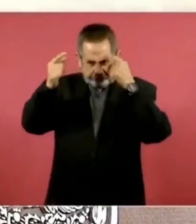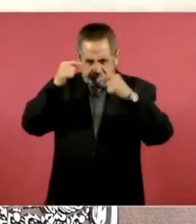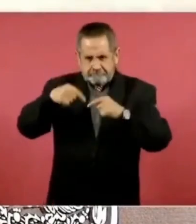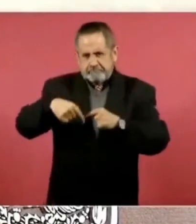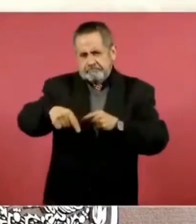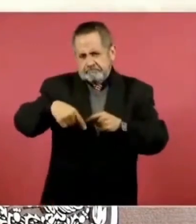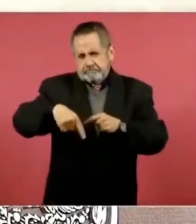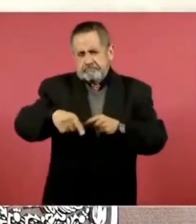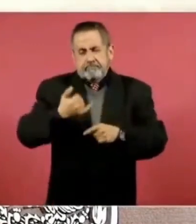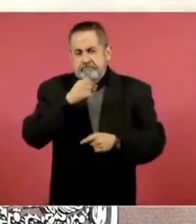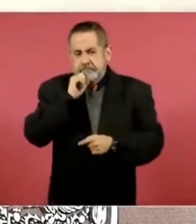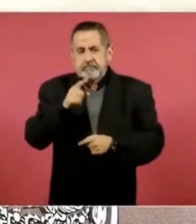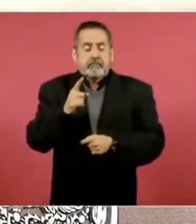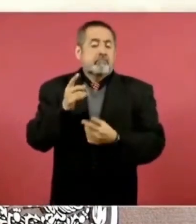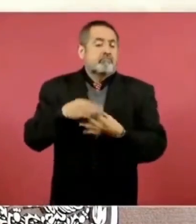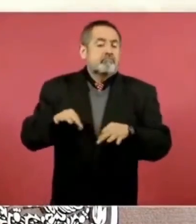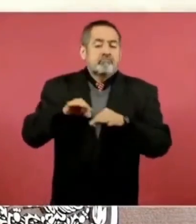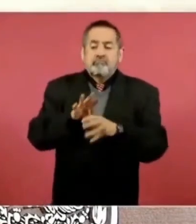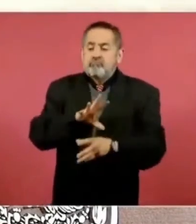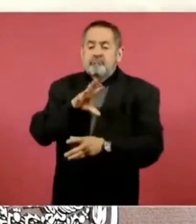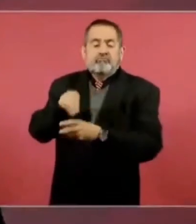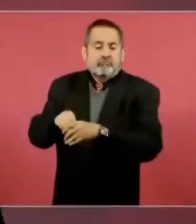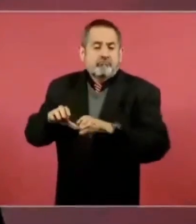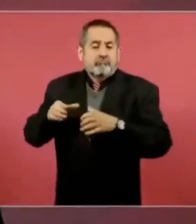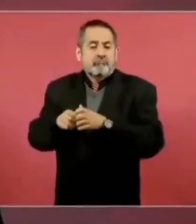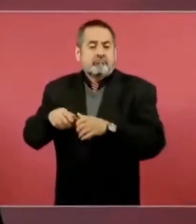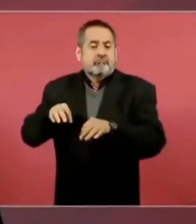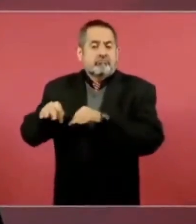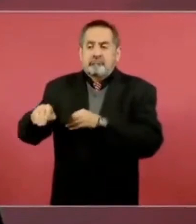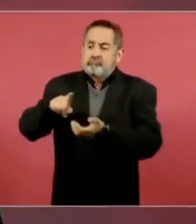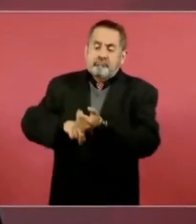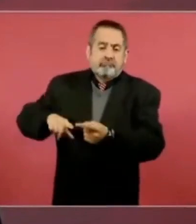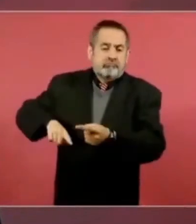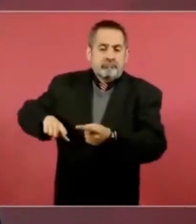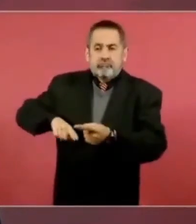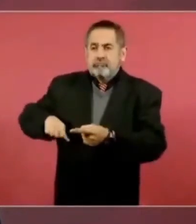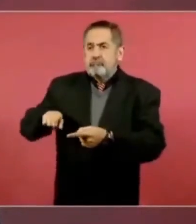Y sobre todo he estado en el servicio público